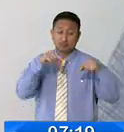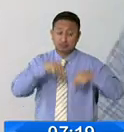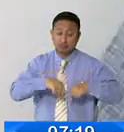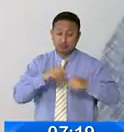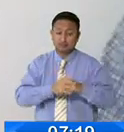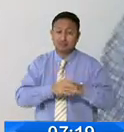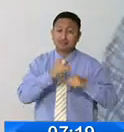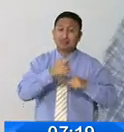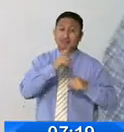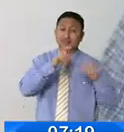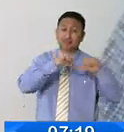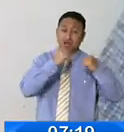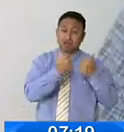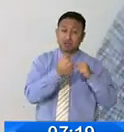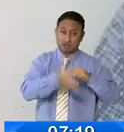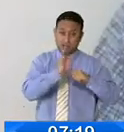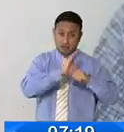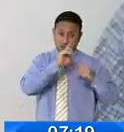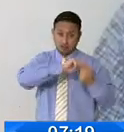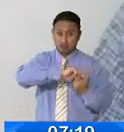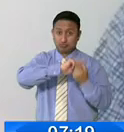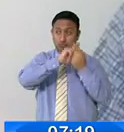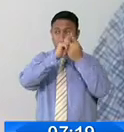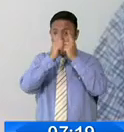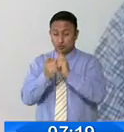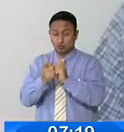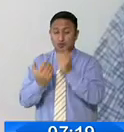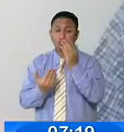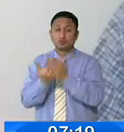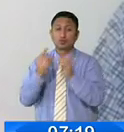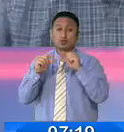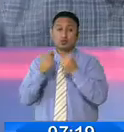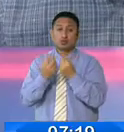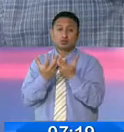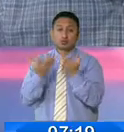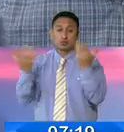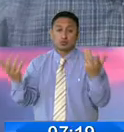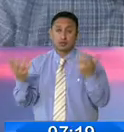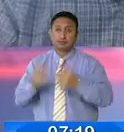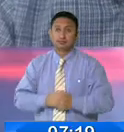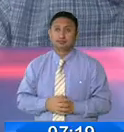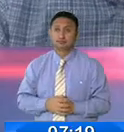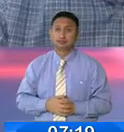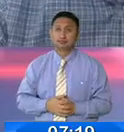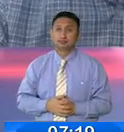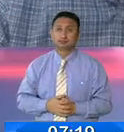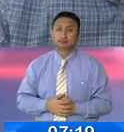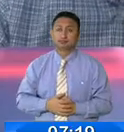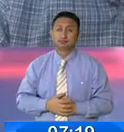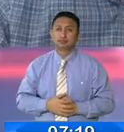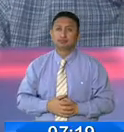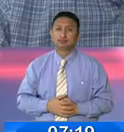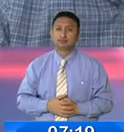transformación de la Asamblea Nacional en un órgano bicameral. Informó Carolina Basante.